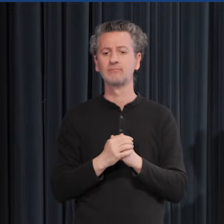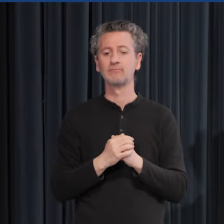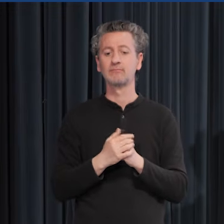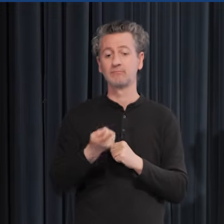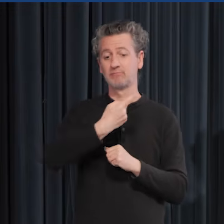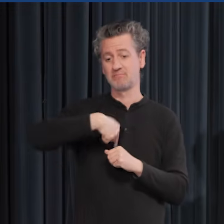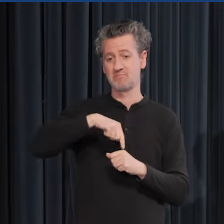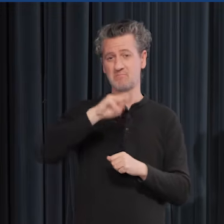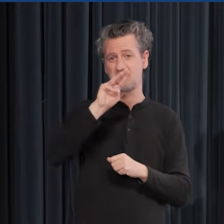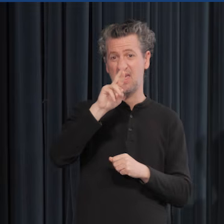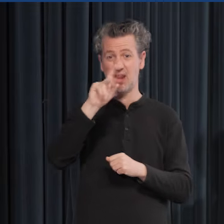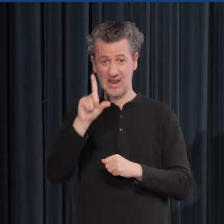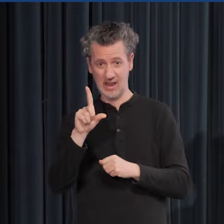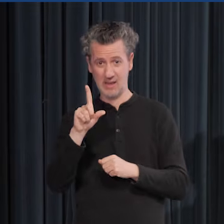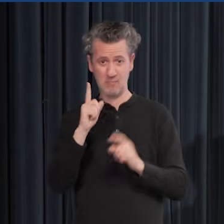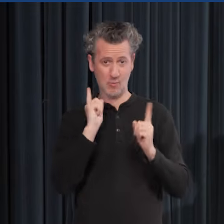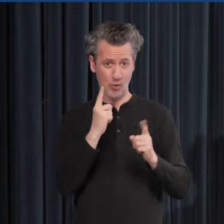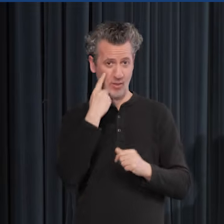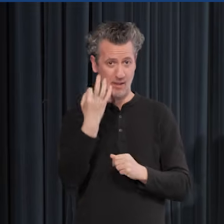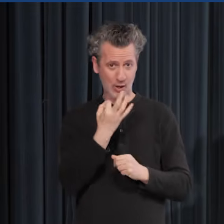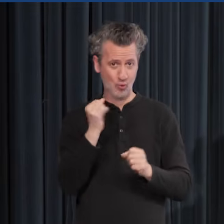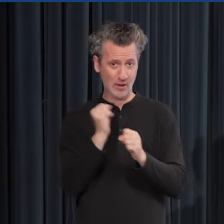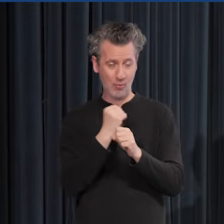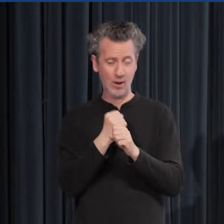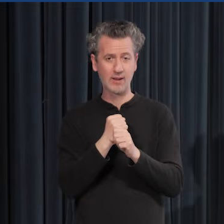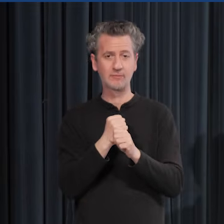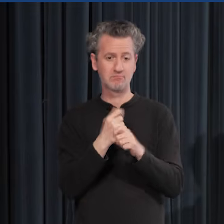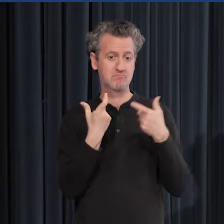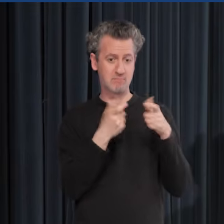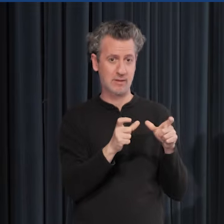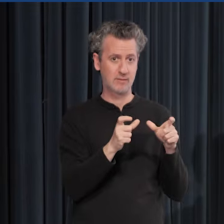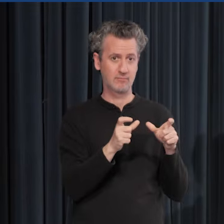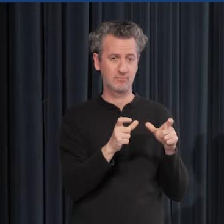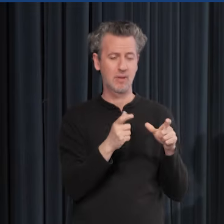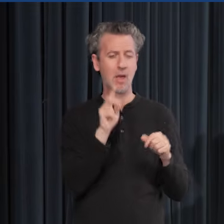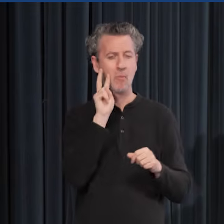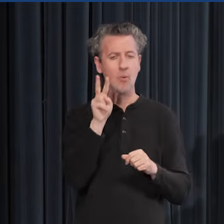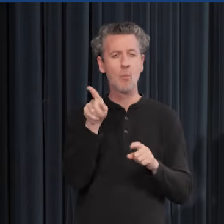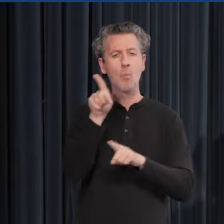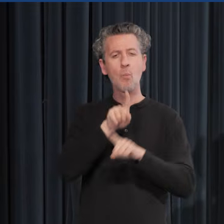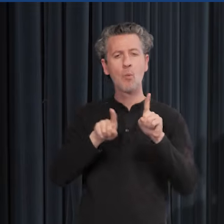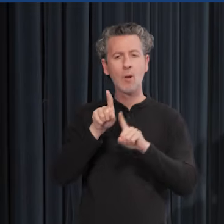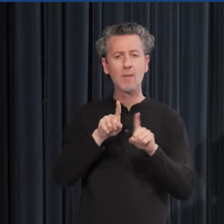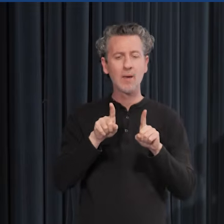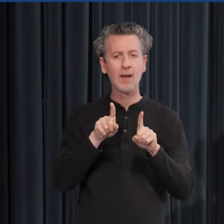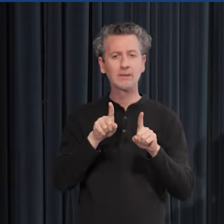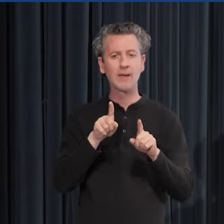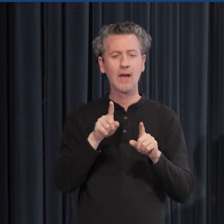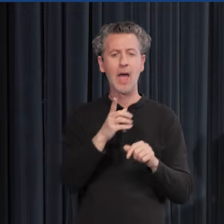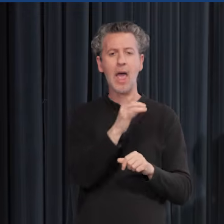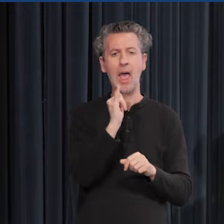la prevención de riesgos laborales y de bueno, los problemas que tienen